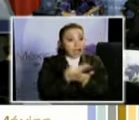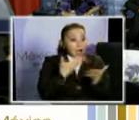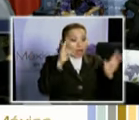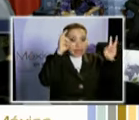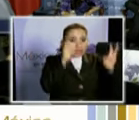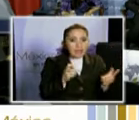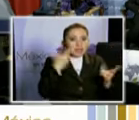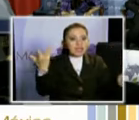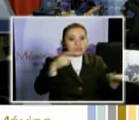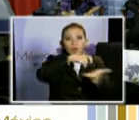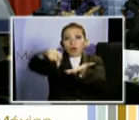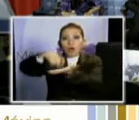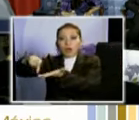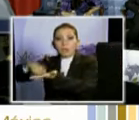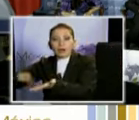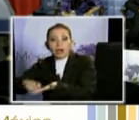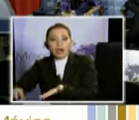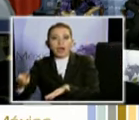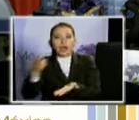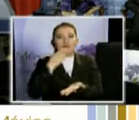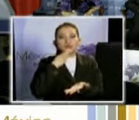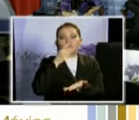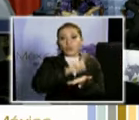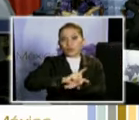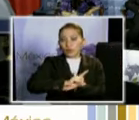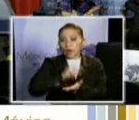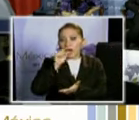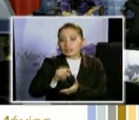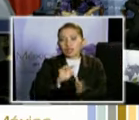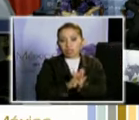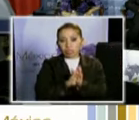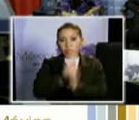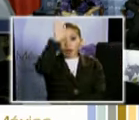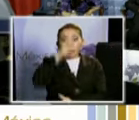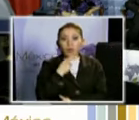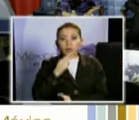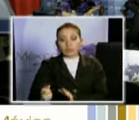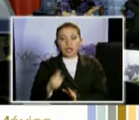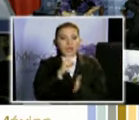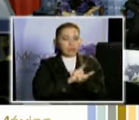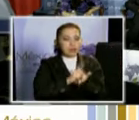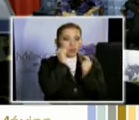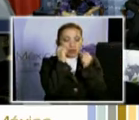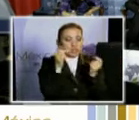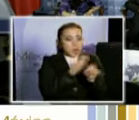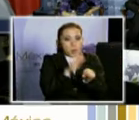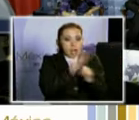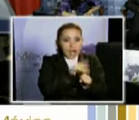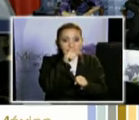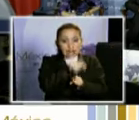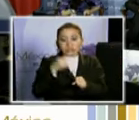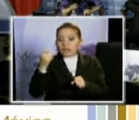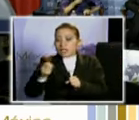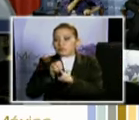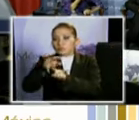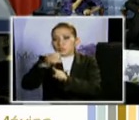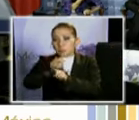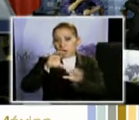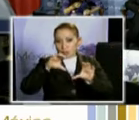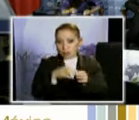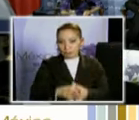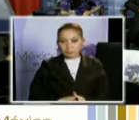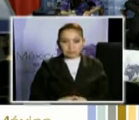los consumidores y cómo prevenir que se vaya a disparar el consumo de cualquier droga y lo que implica esto para las comunidades. Gracias,